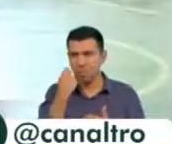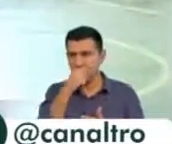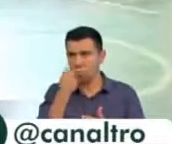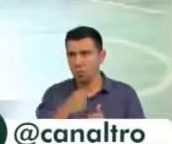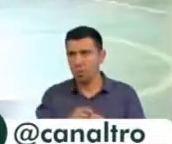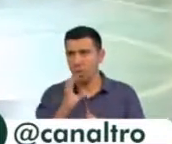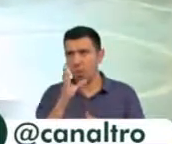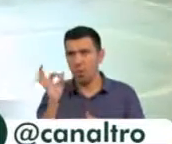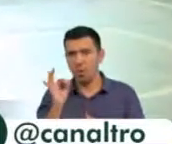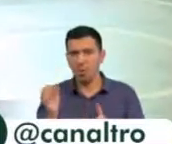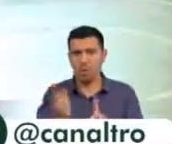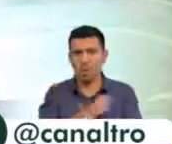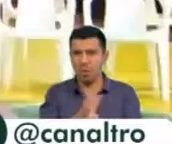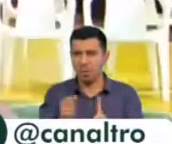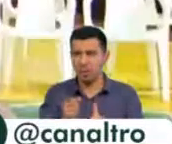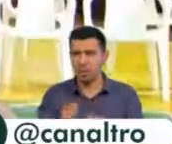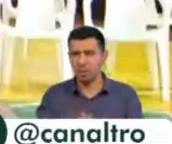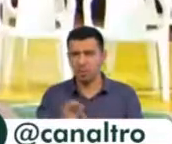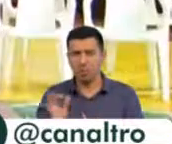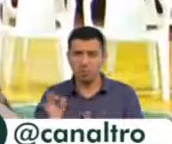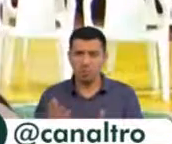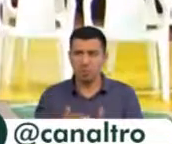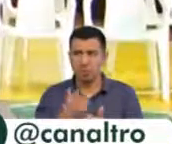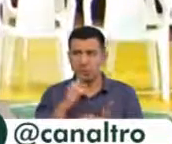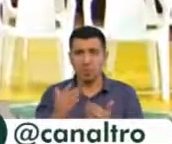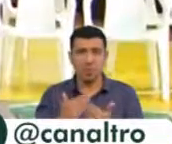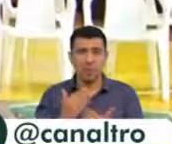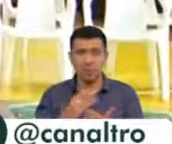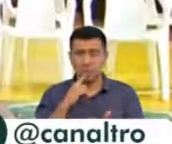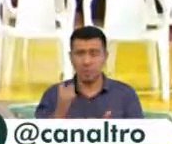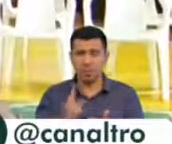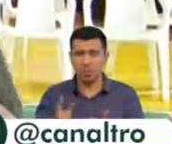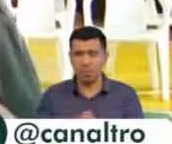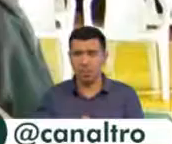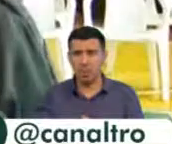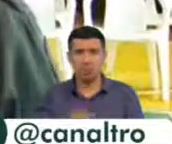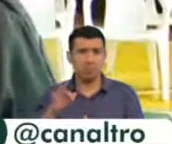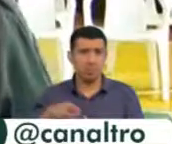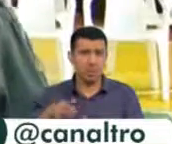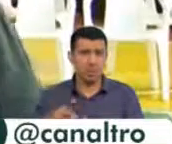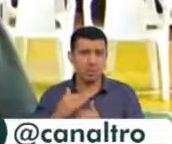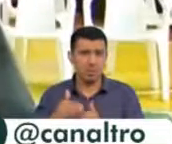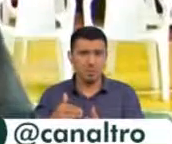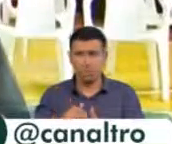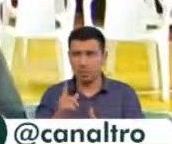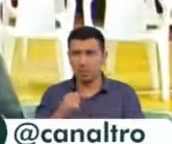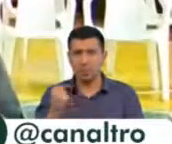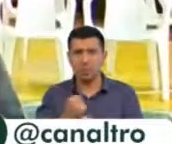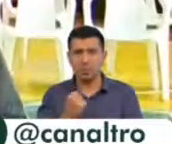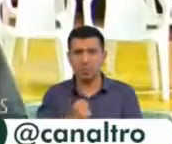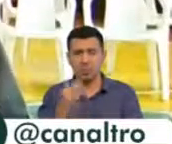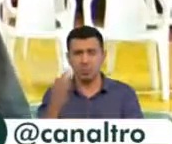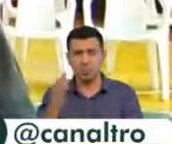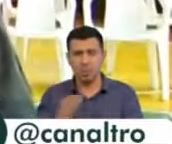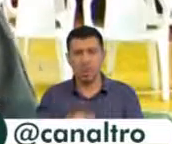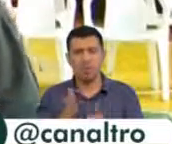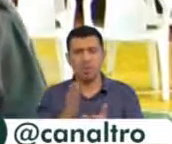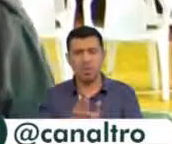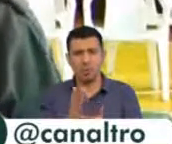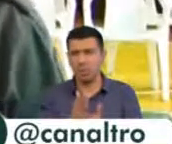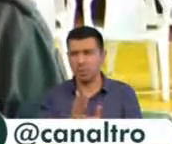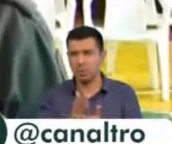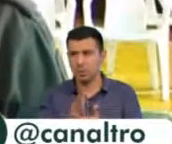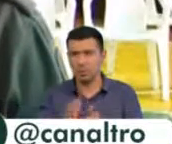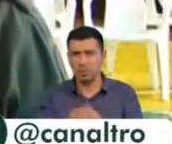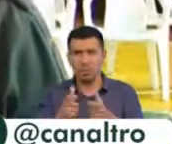maltrato no es una tarea fácil no tiene que ser durante esos TR meses es una tarea constante constante